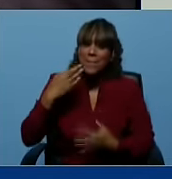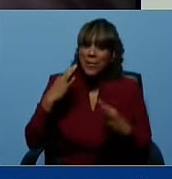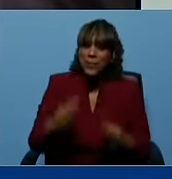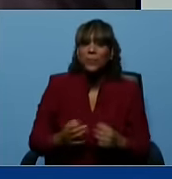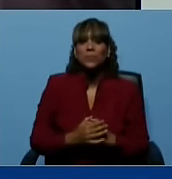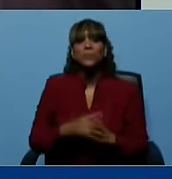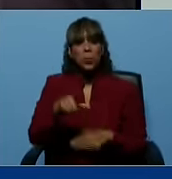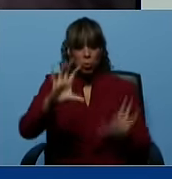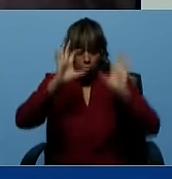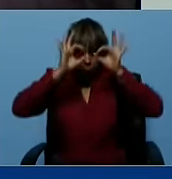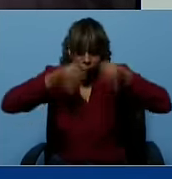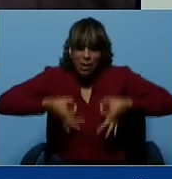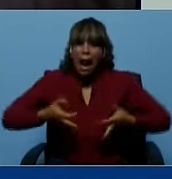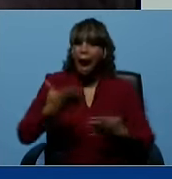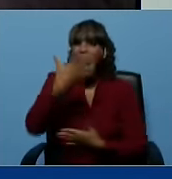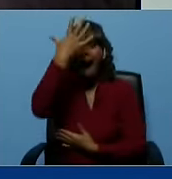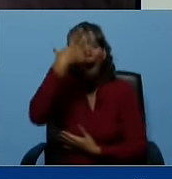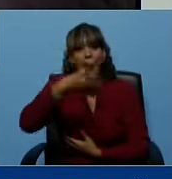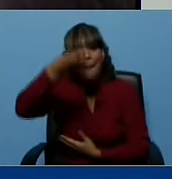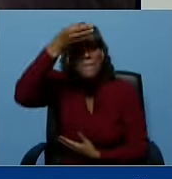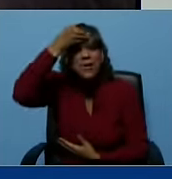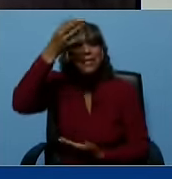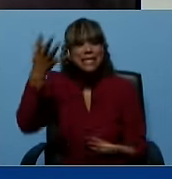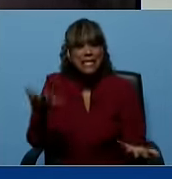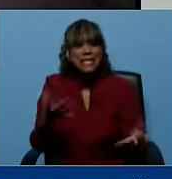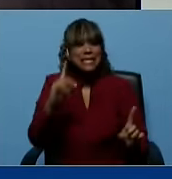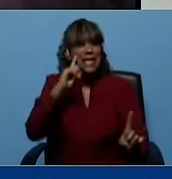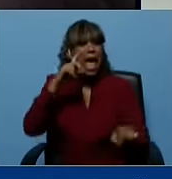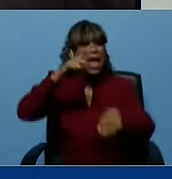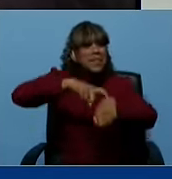que uno debe aprender a disfrutar